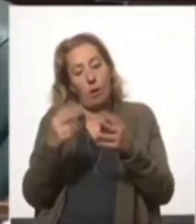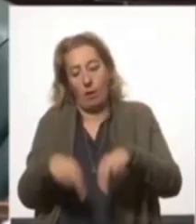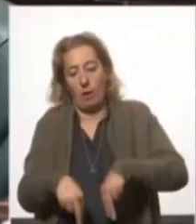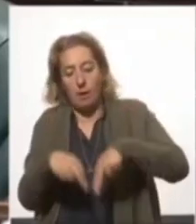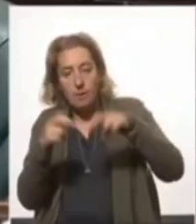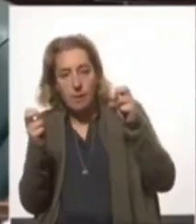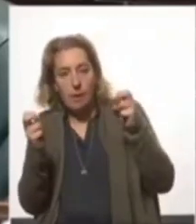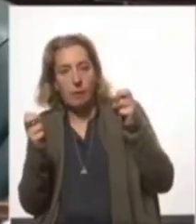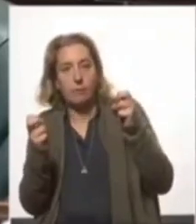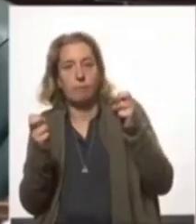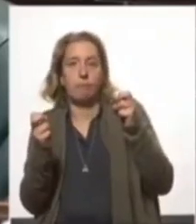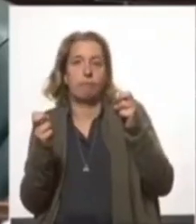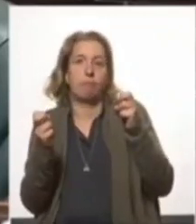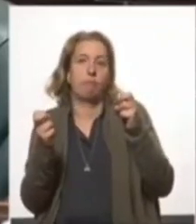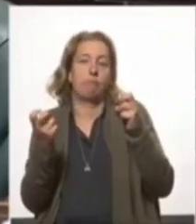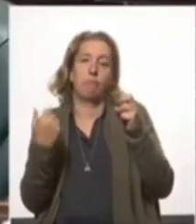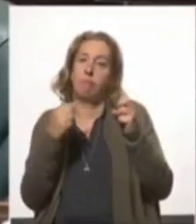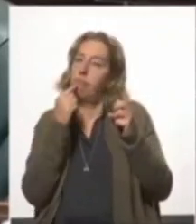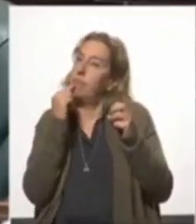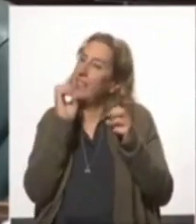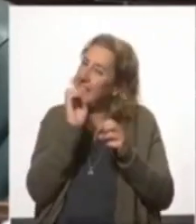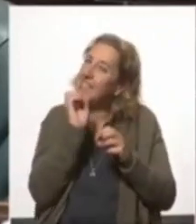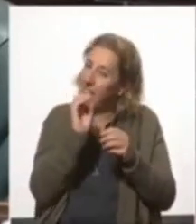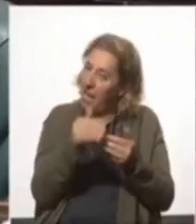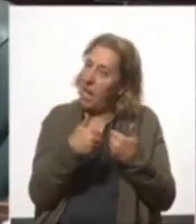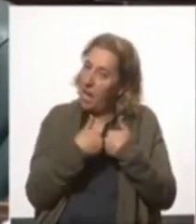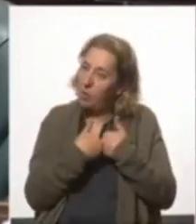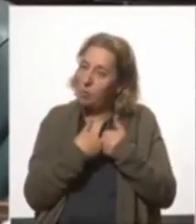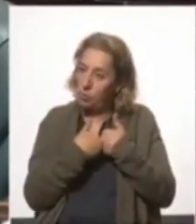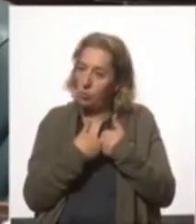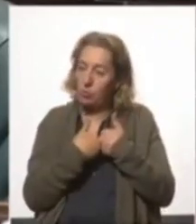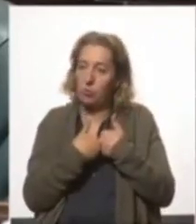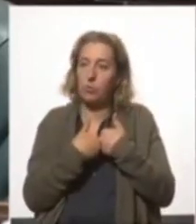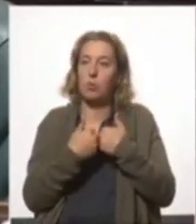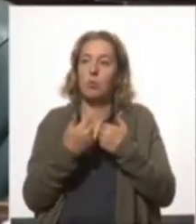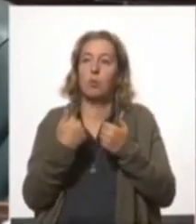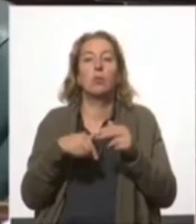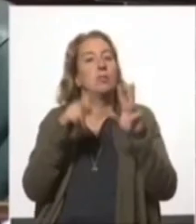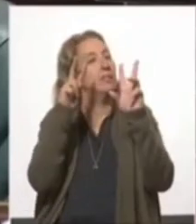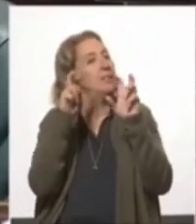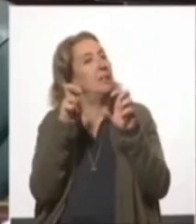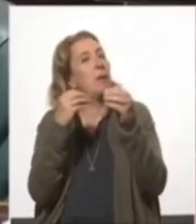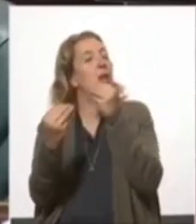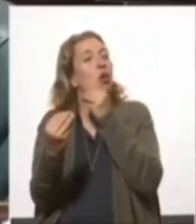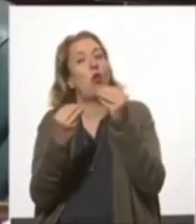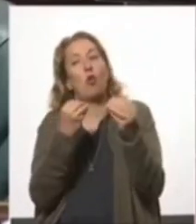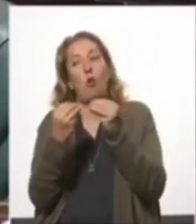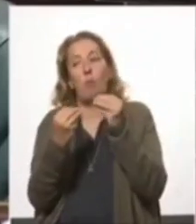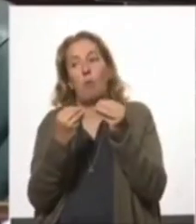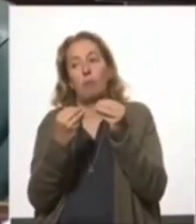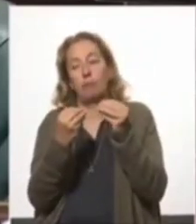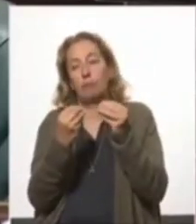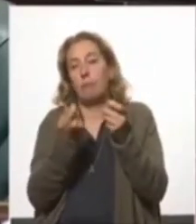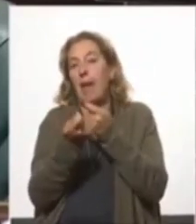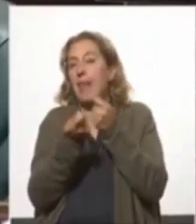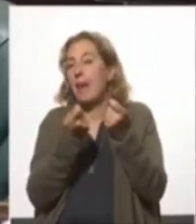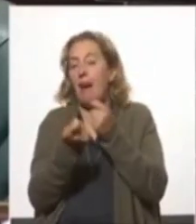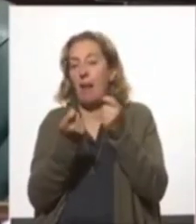analizar con más autocrítica de la que se ve en este recinto los temas de cómo manejar las cuentas públicas.